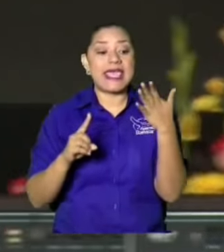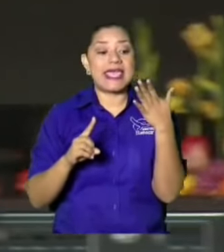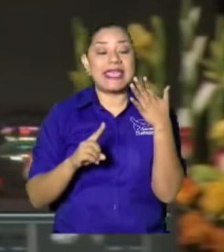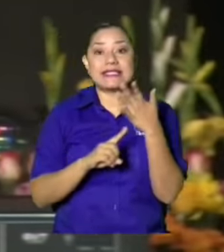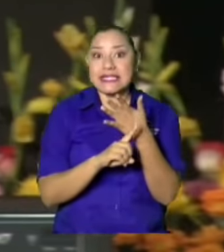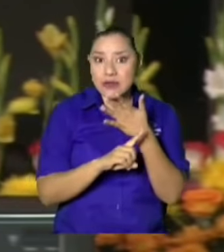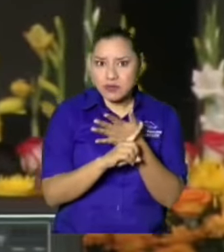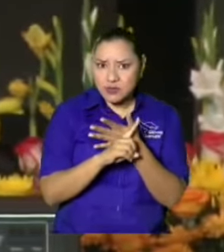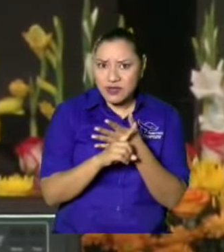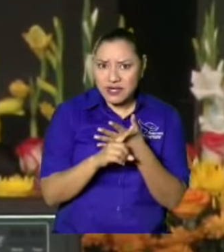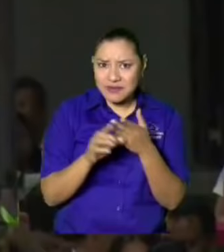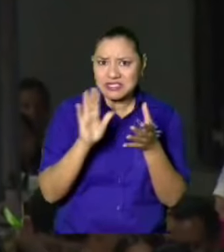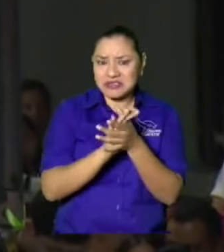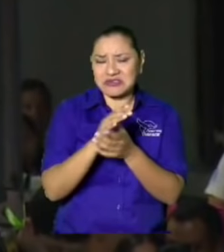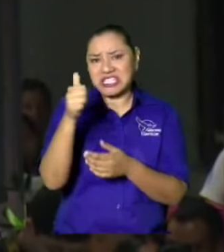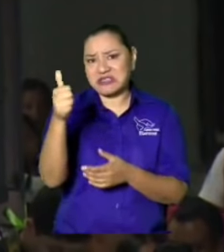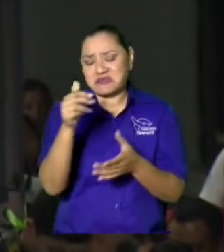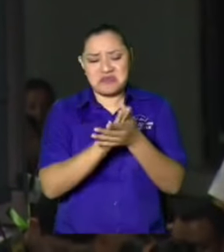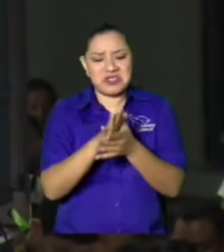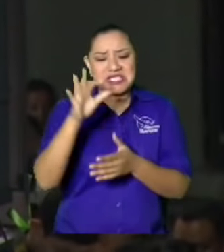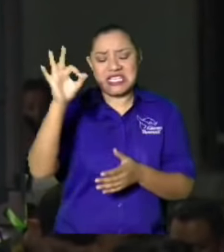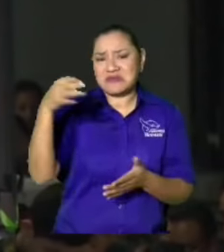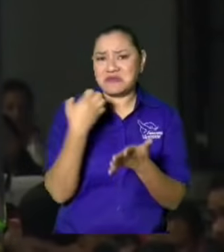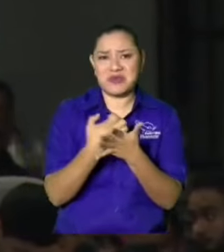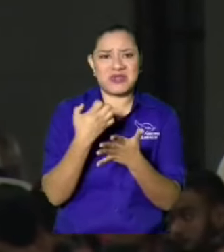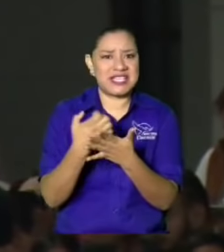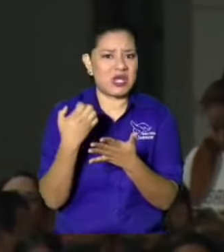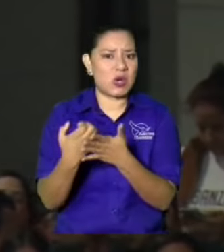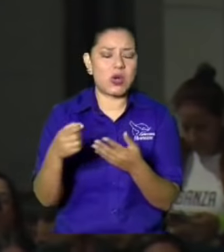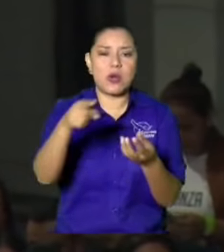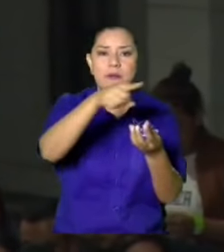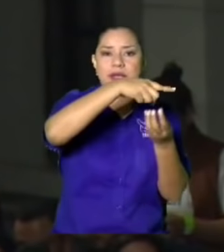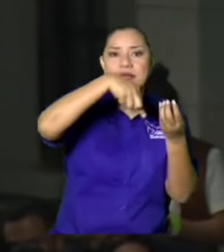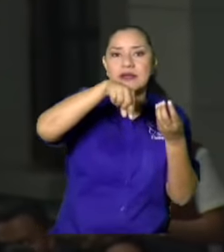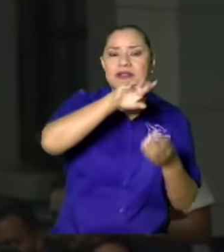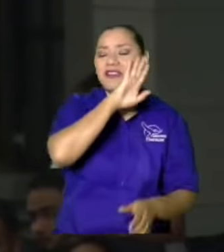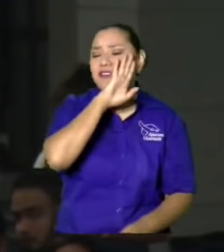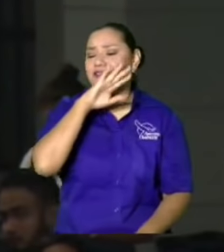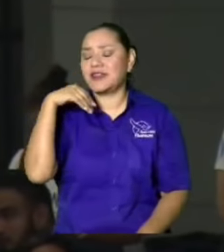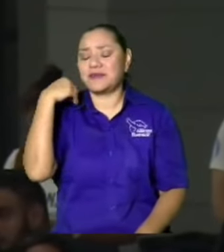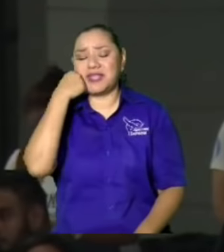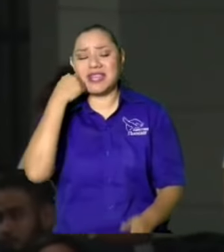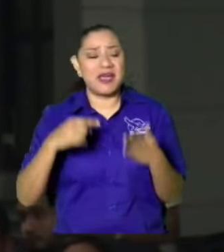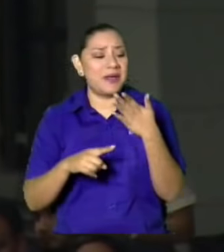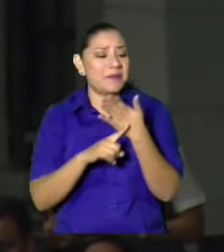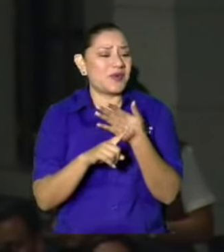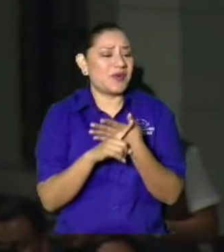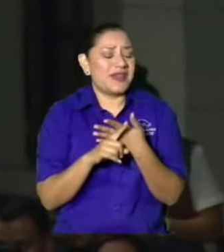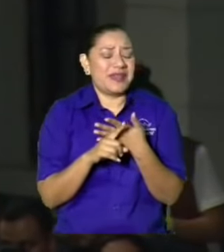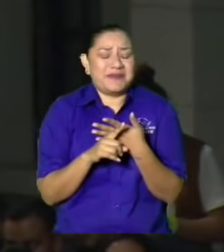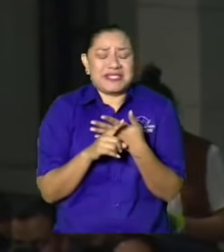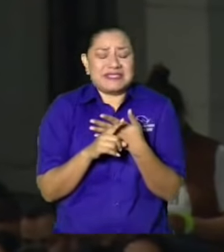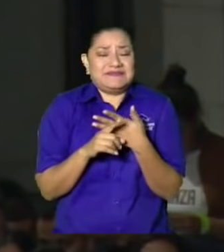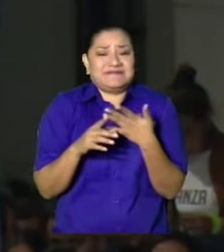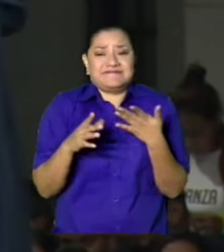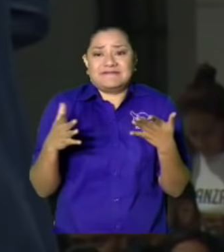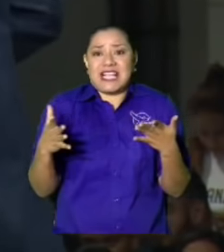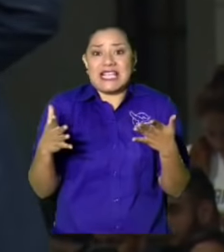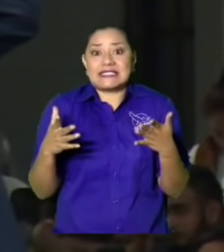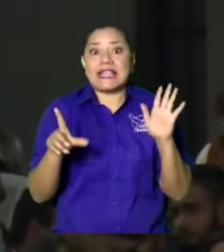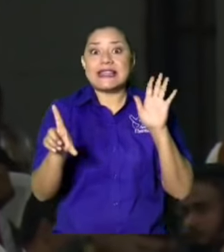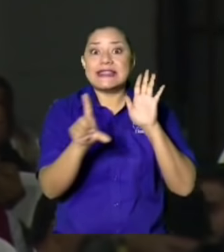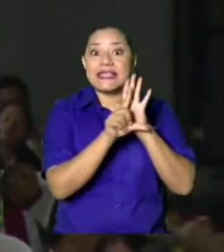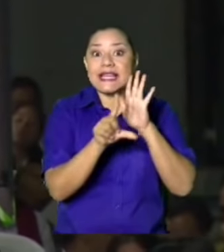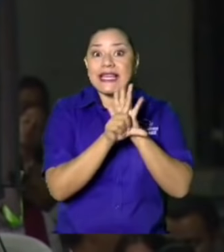hermano, con la esposa, problemas familiares, problemas económicos, problemas de una enfermedad, problemas hasta un problema